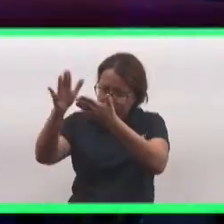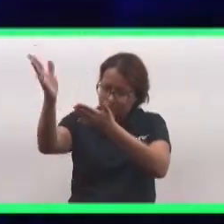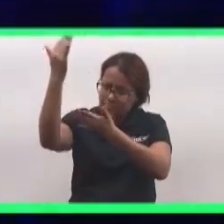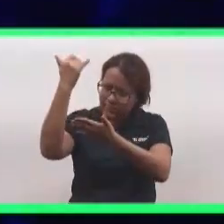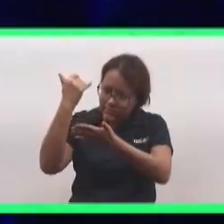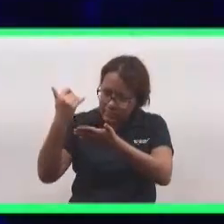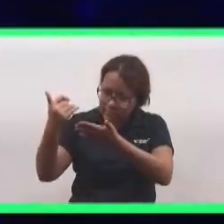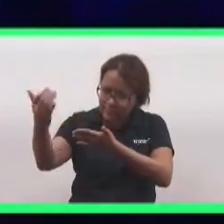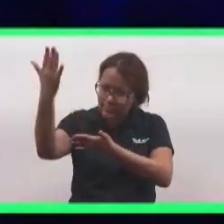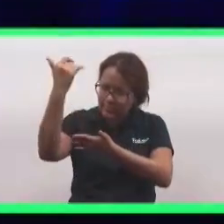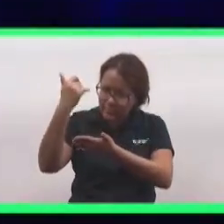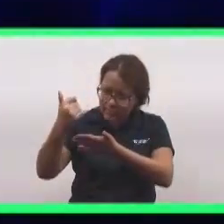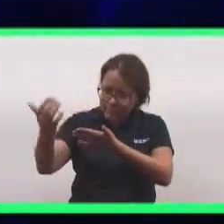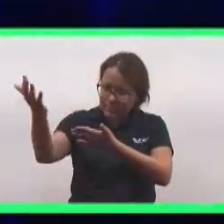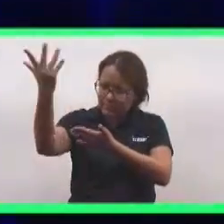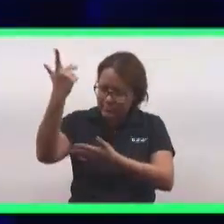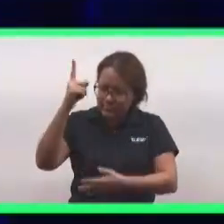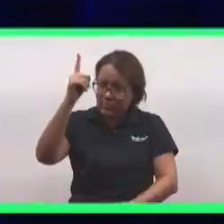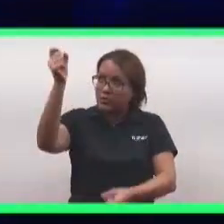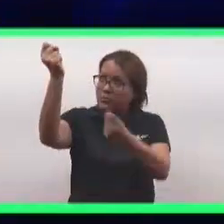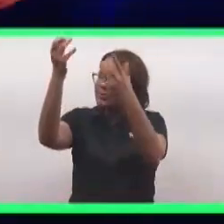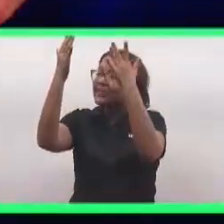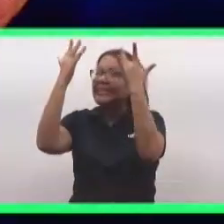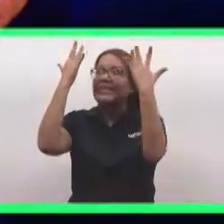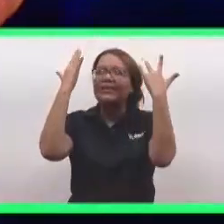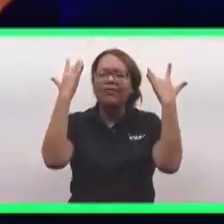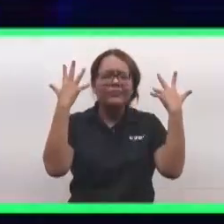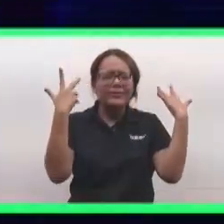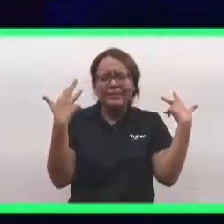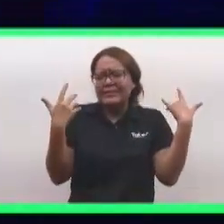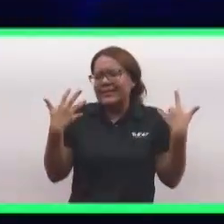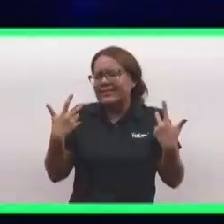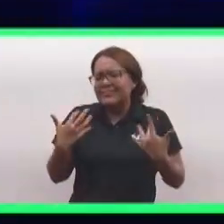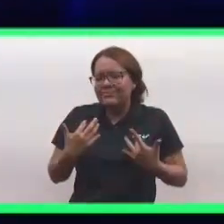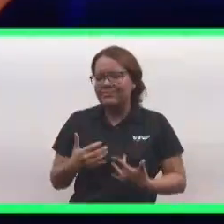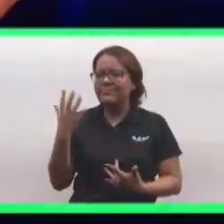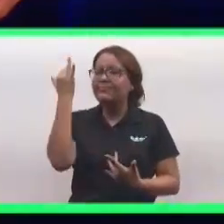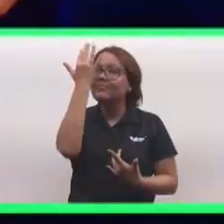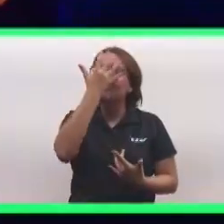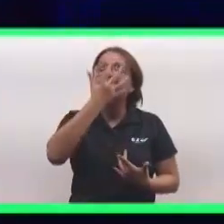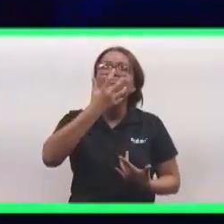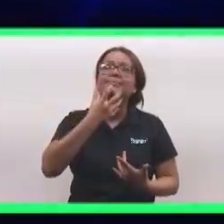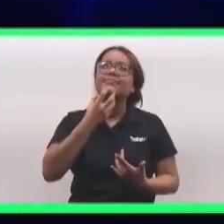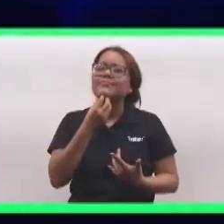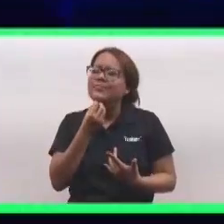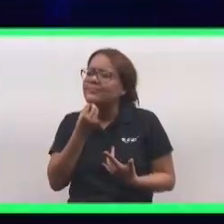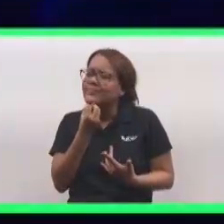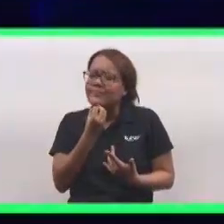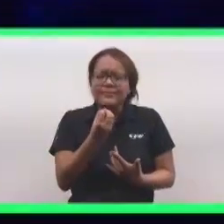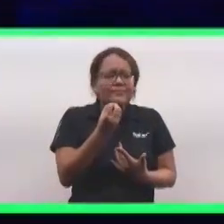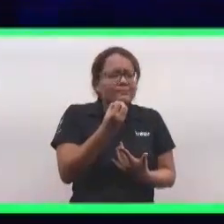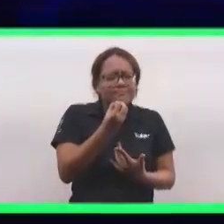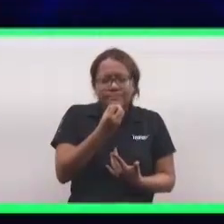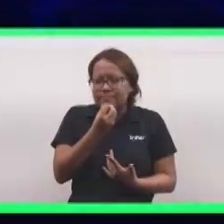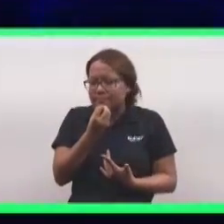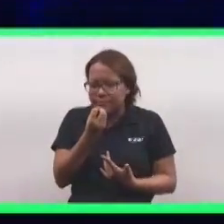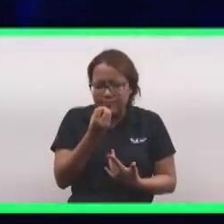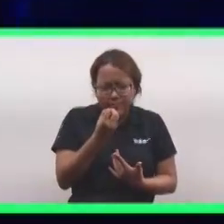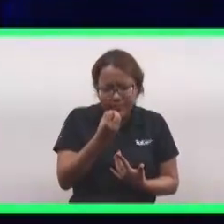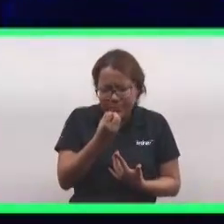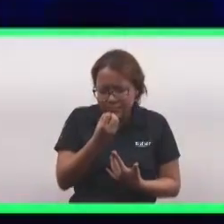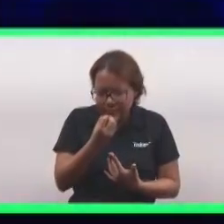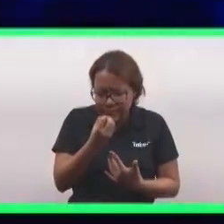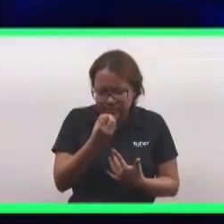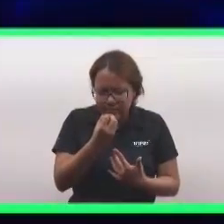Espíritu, ven y lléname, Señor. Y lléname, Señor. Vamos arriba. Con tu